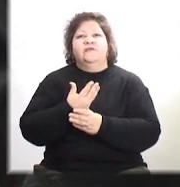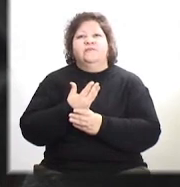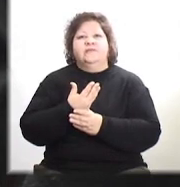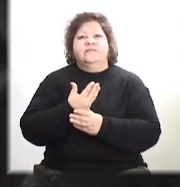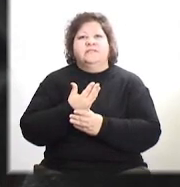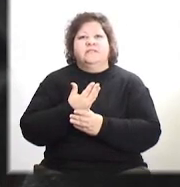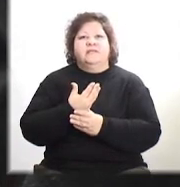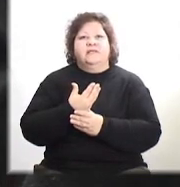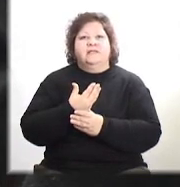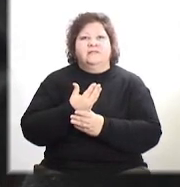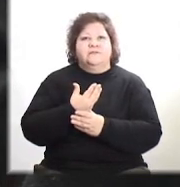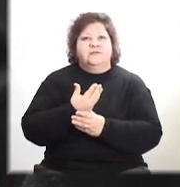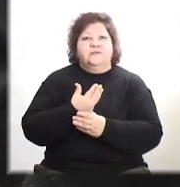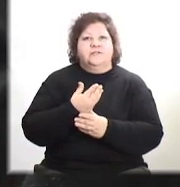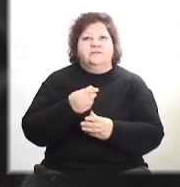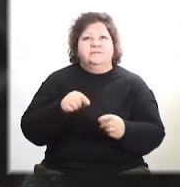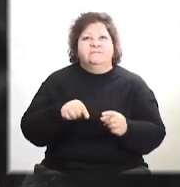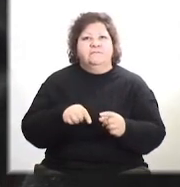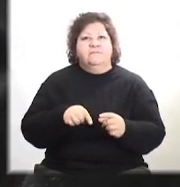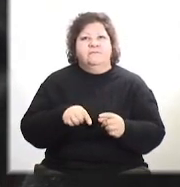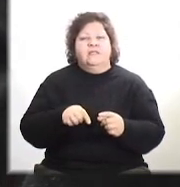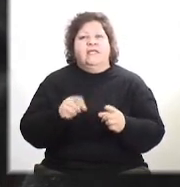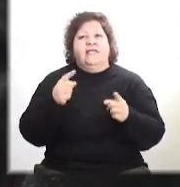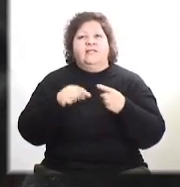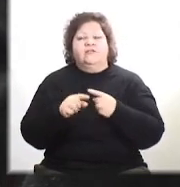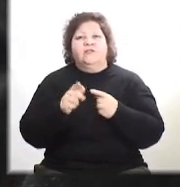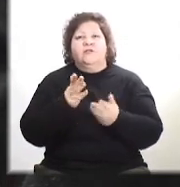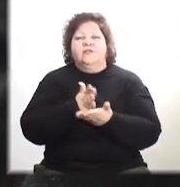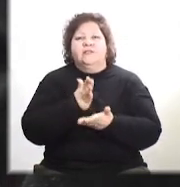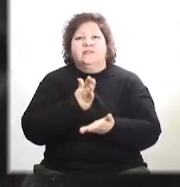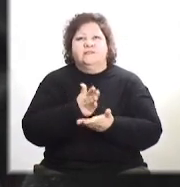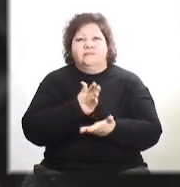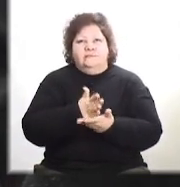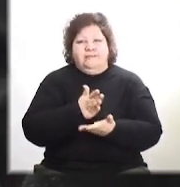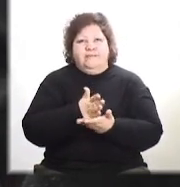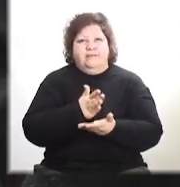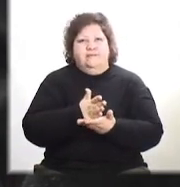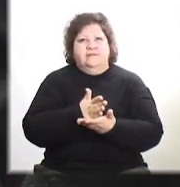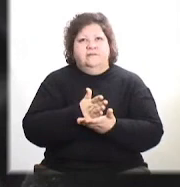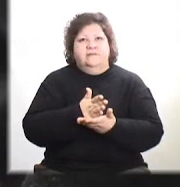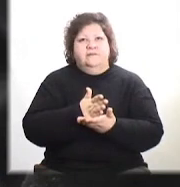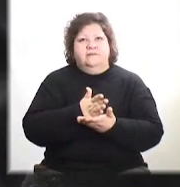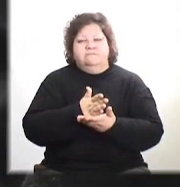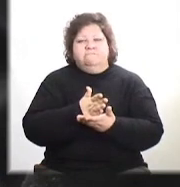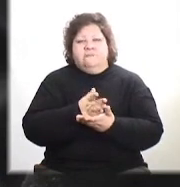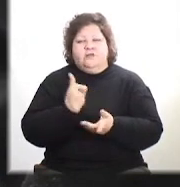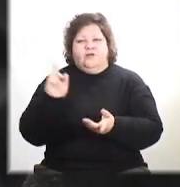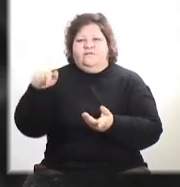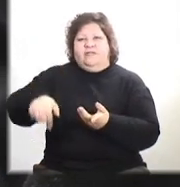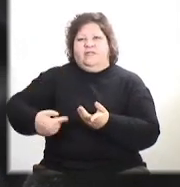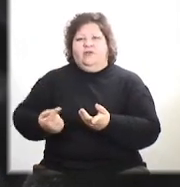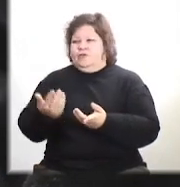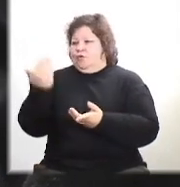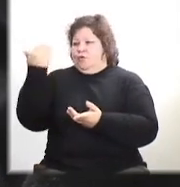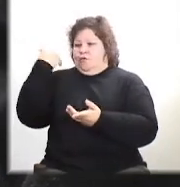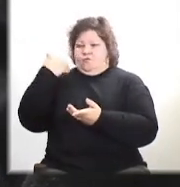No vamos a hacer la historia de los derechos humanos, pero los derechos humanos no nacieron en los pasados periodos de gobierno.